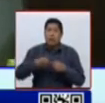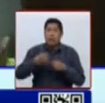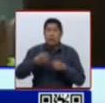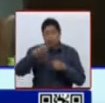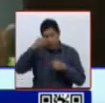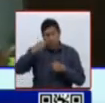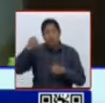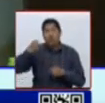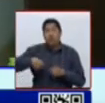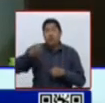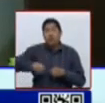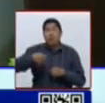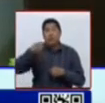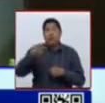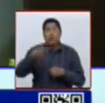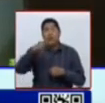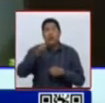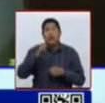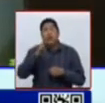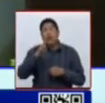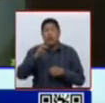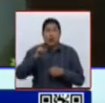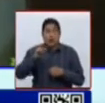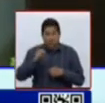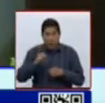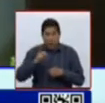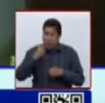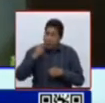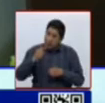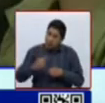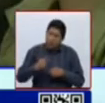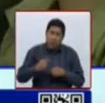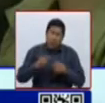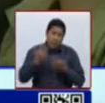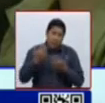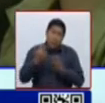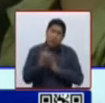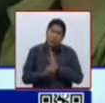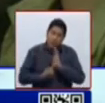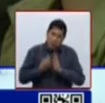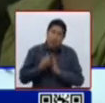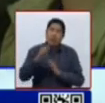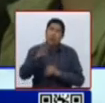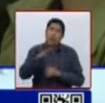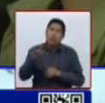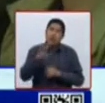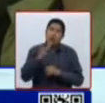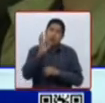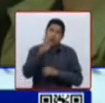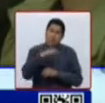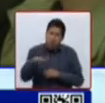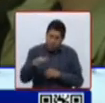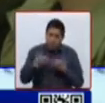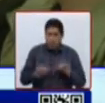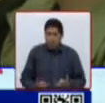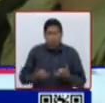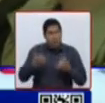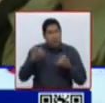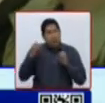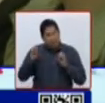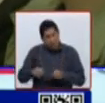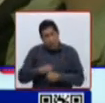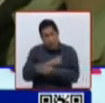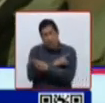Germán Ramos Mamani dictaminó un receso de una hora, entre las 4:30 y las 5:30 de esta jornada, para que ella